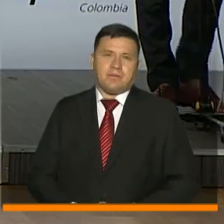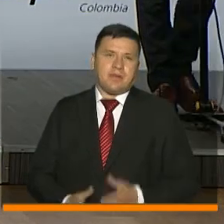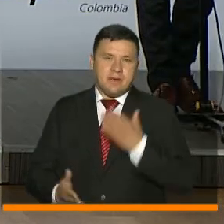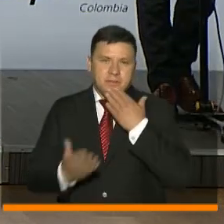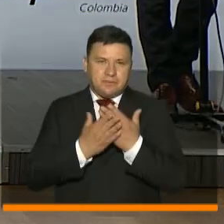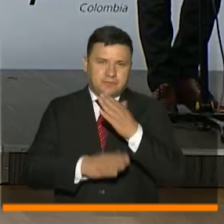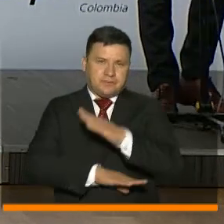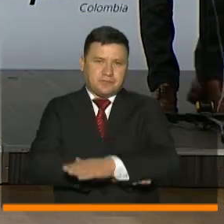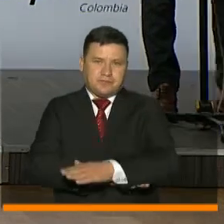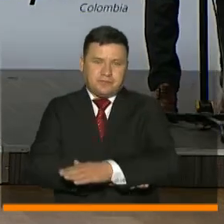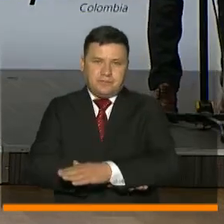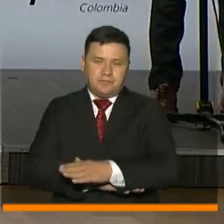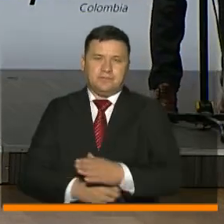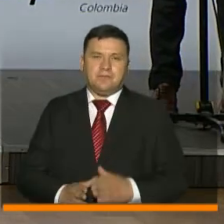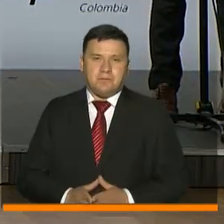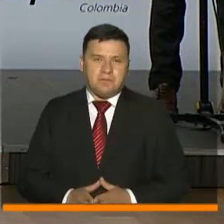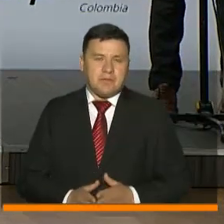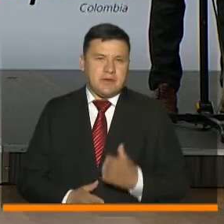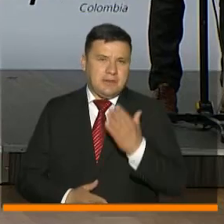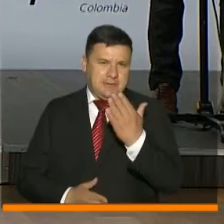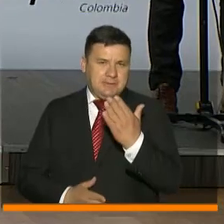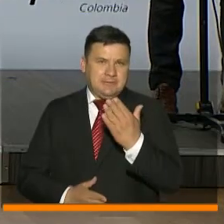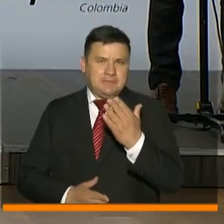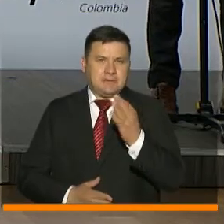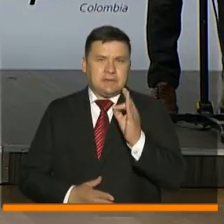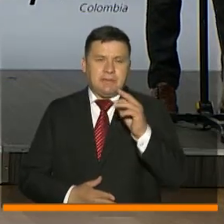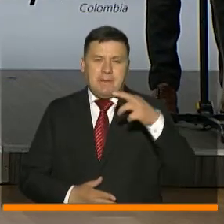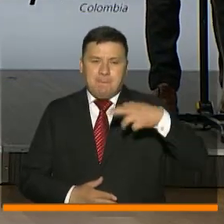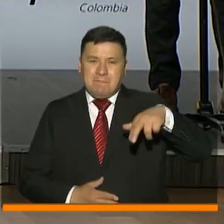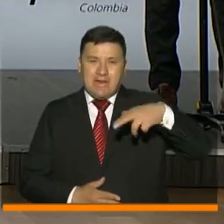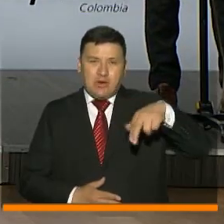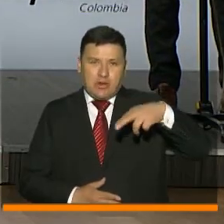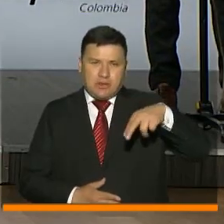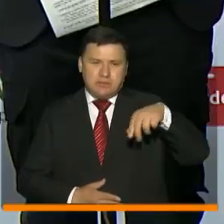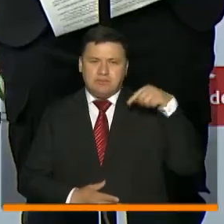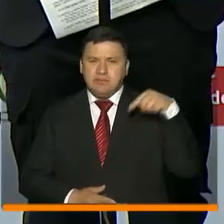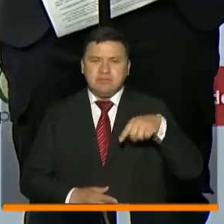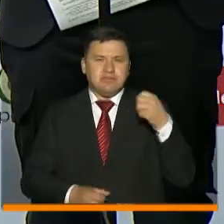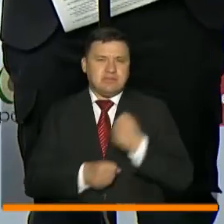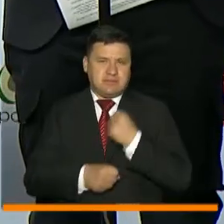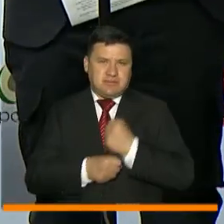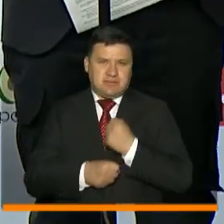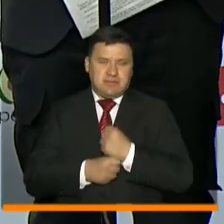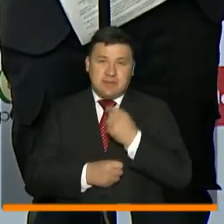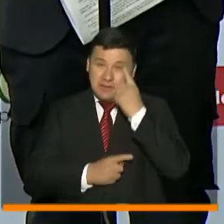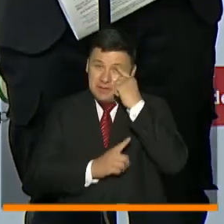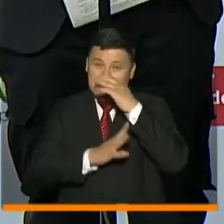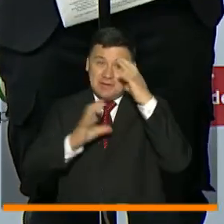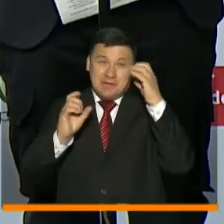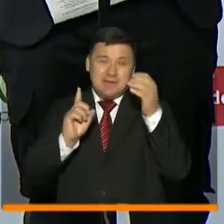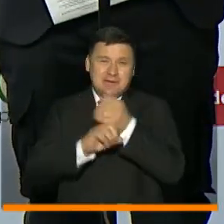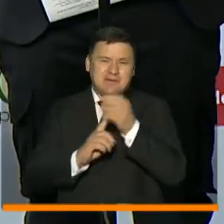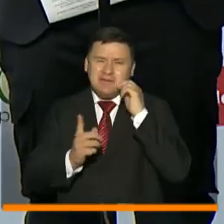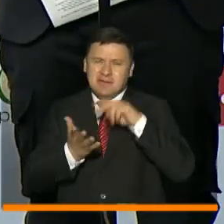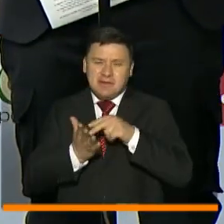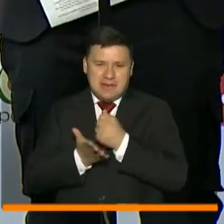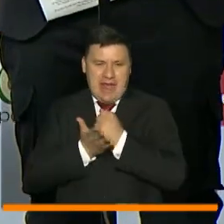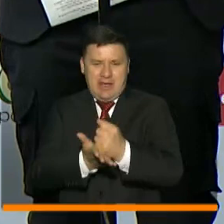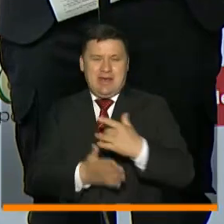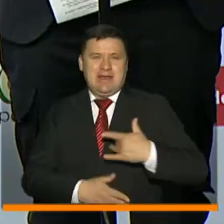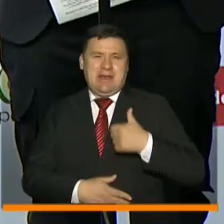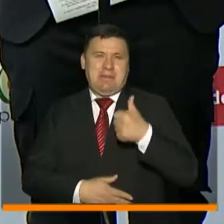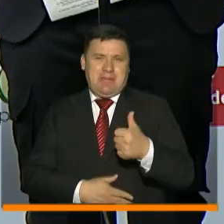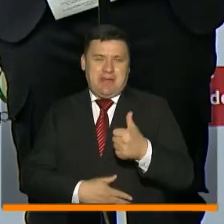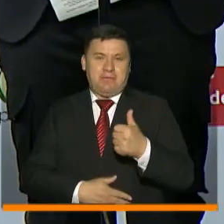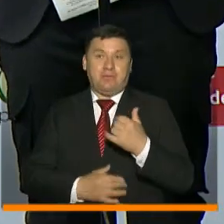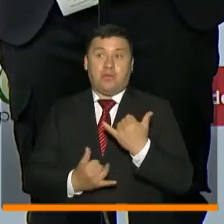Buenas tardes. Como muchos de los miércoles que venimos trabajando en nuestro sueño de Ayudarnos Hace Bien, tenemos la oportunidad